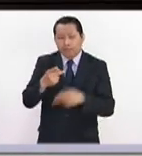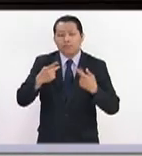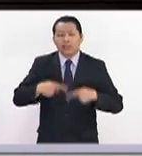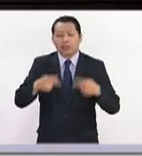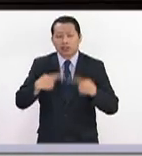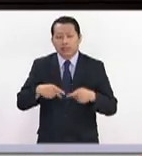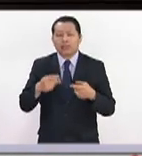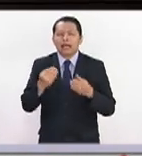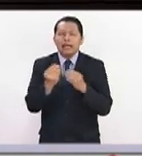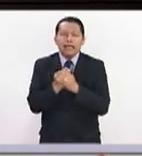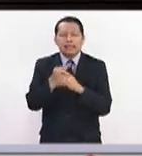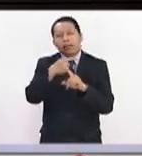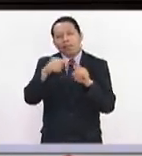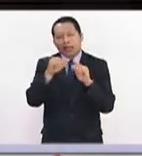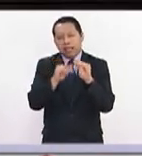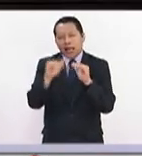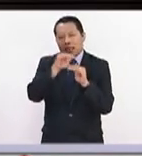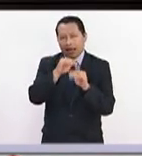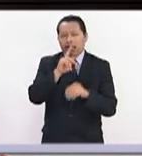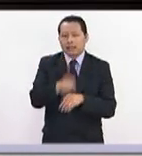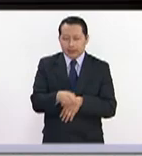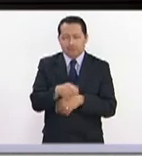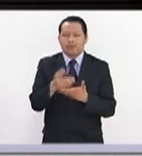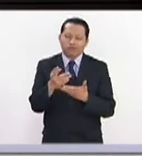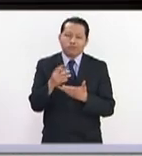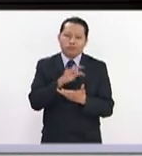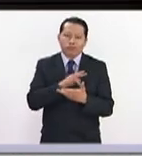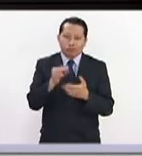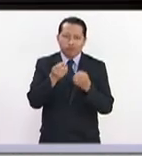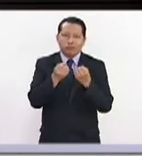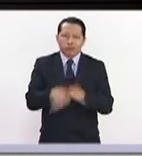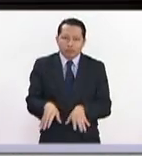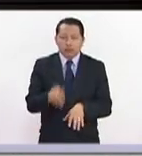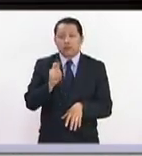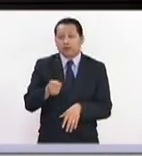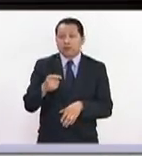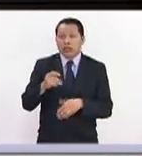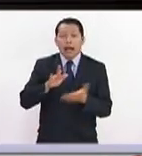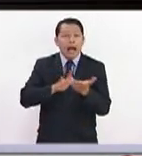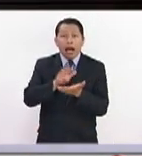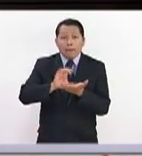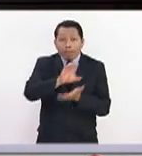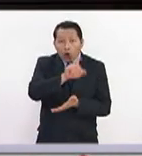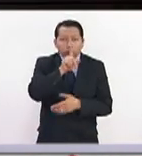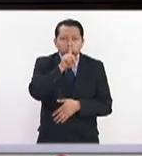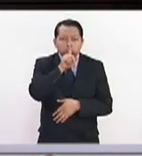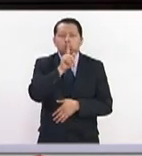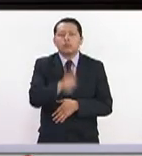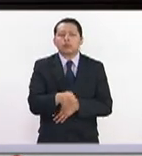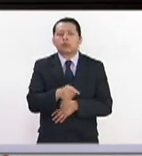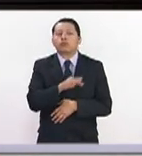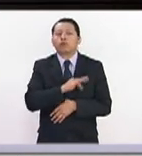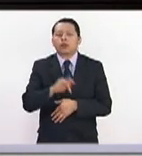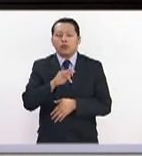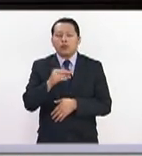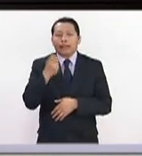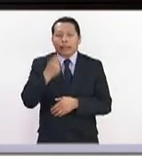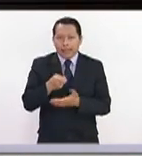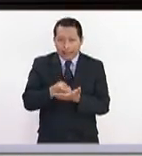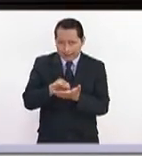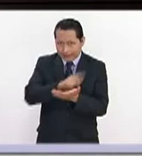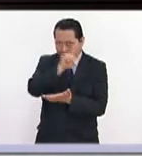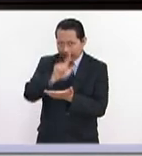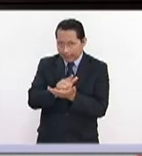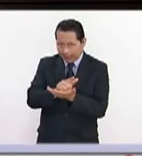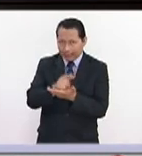media alta que se vio afectada en su patrimonio y aún no han recibido los apoyos correspondientes. Es decir, de acuerdo con esta ley